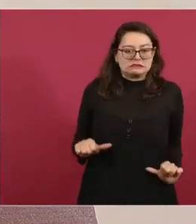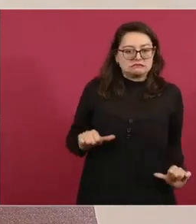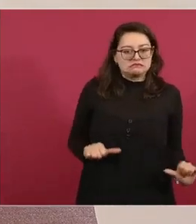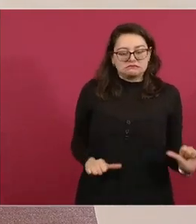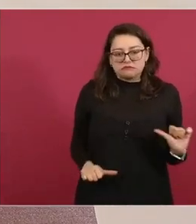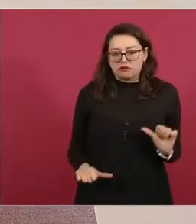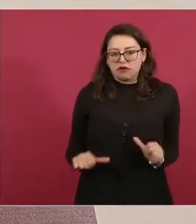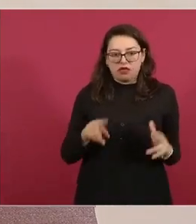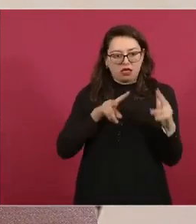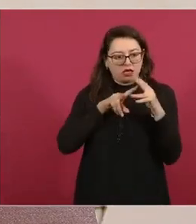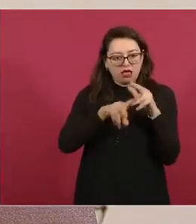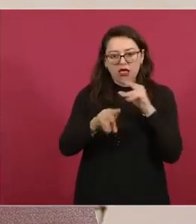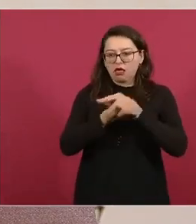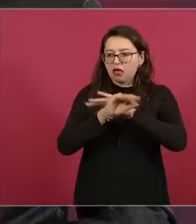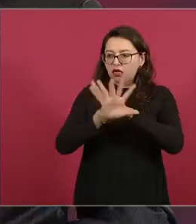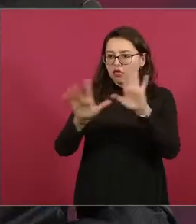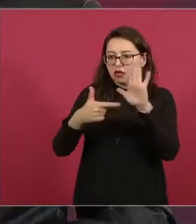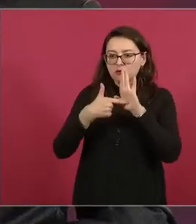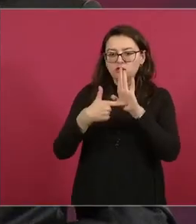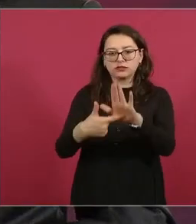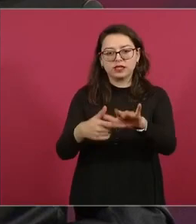Sin transparencia.